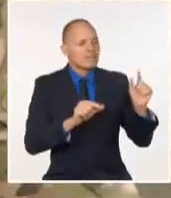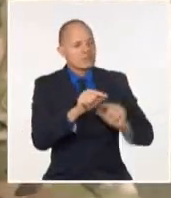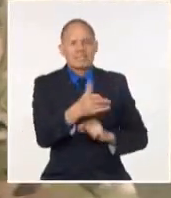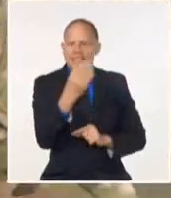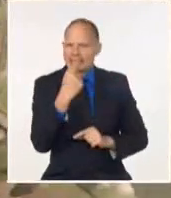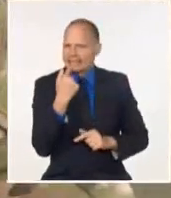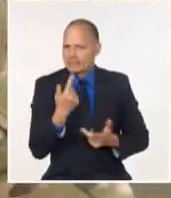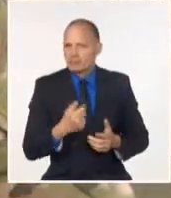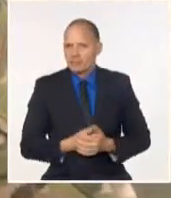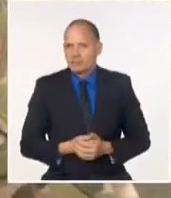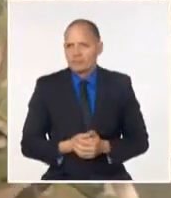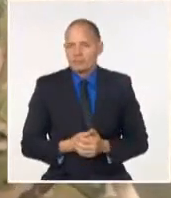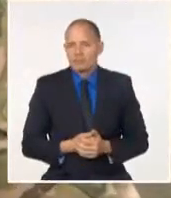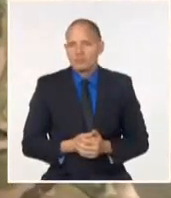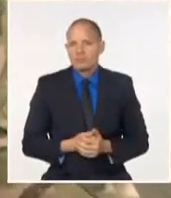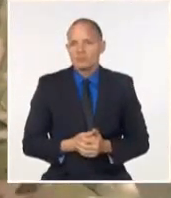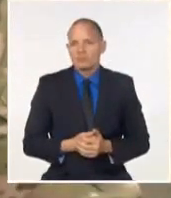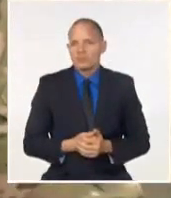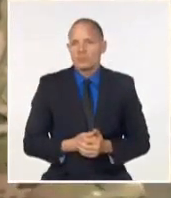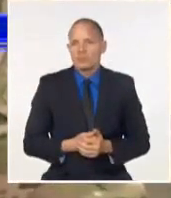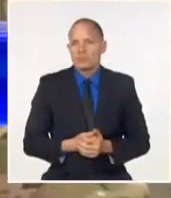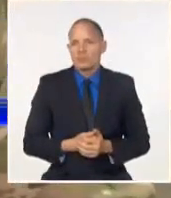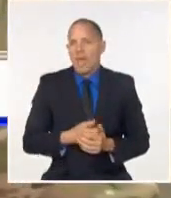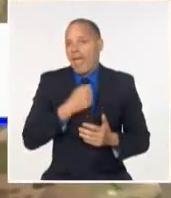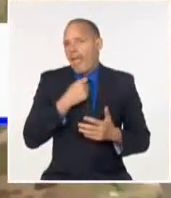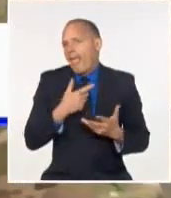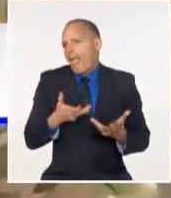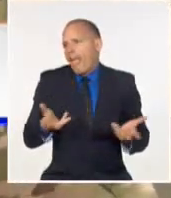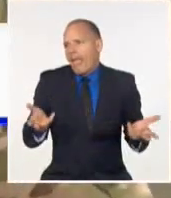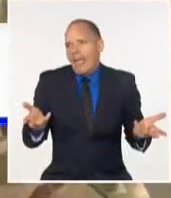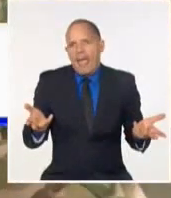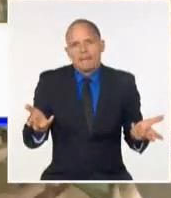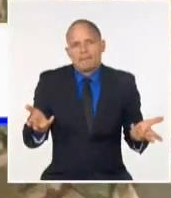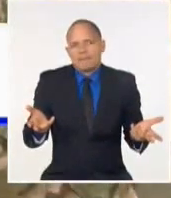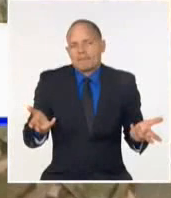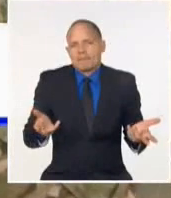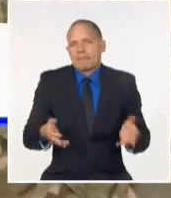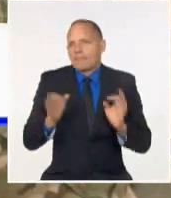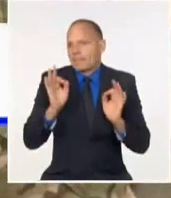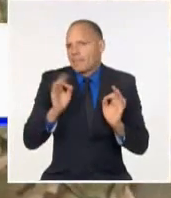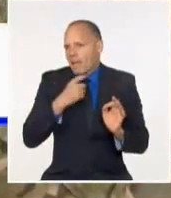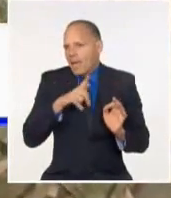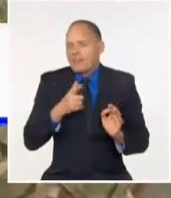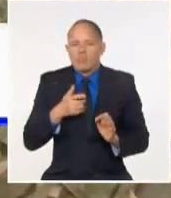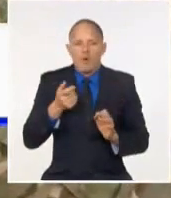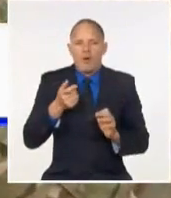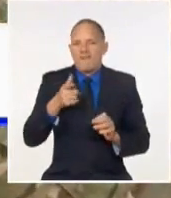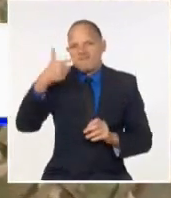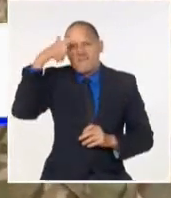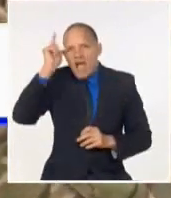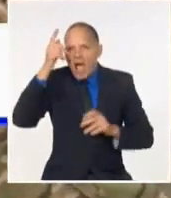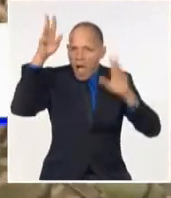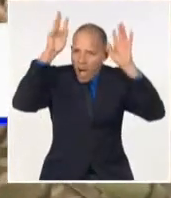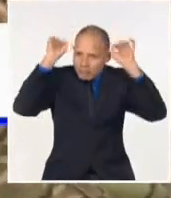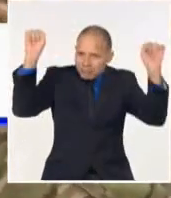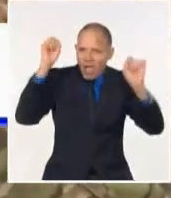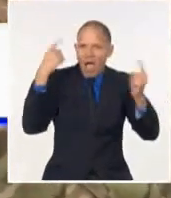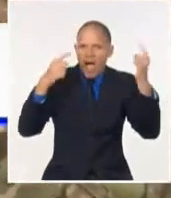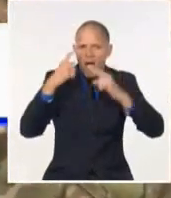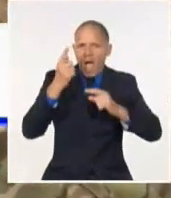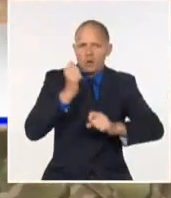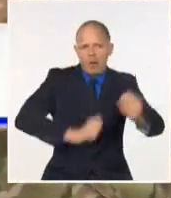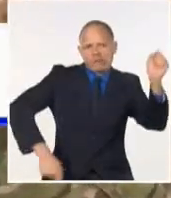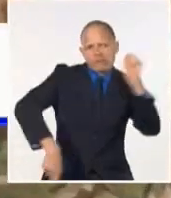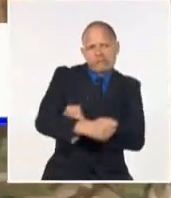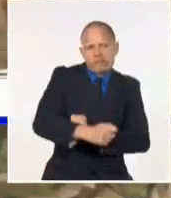Gaby representa a una familia, una pilegosa, porque sí, es el dinero que le entra a la familia, el diario, es la leche de los hijos de